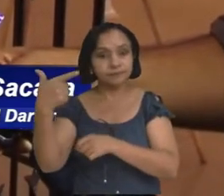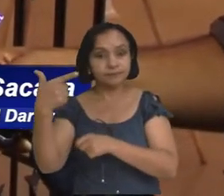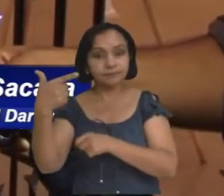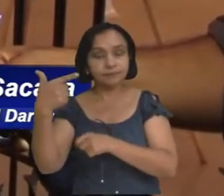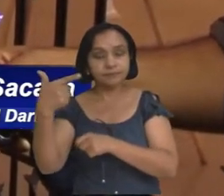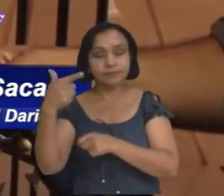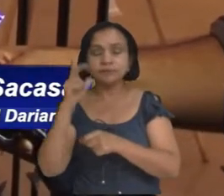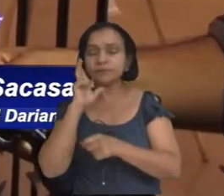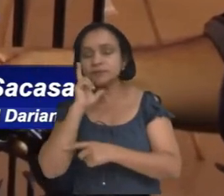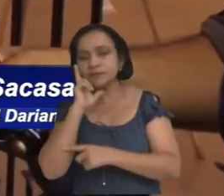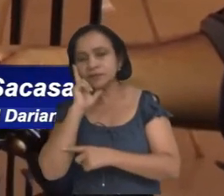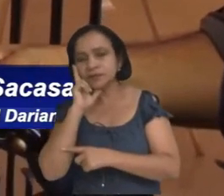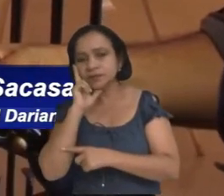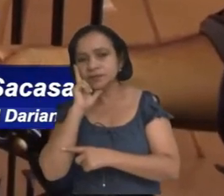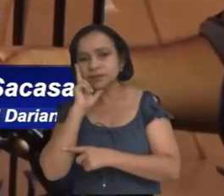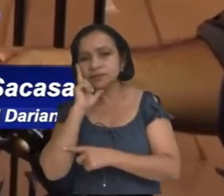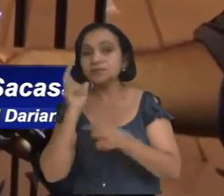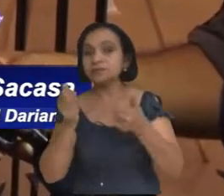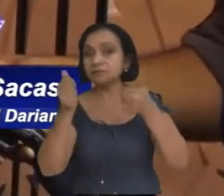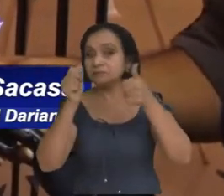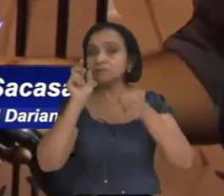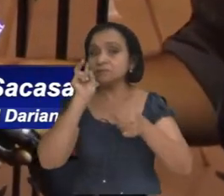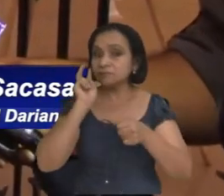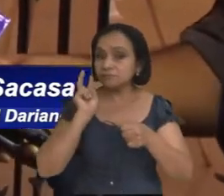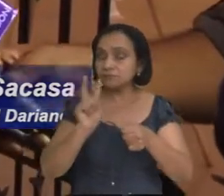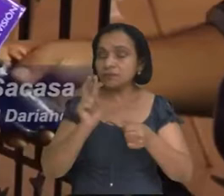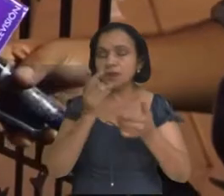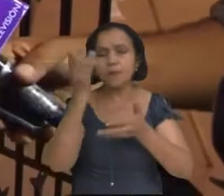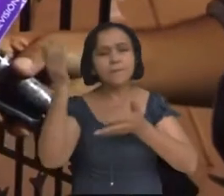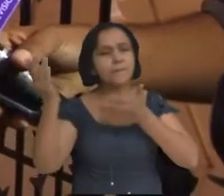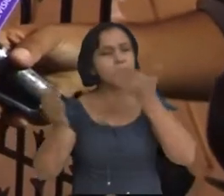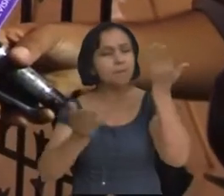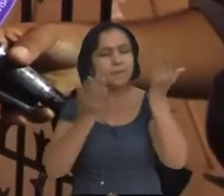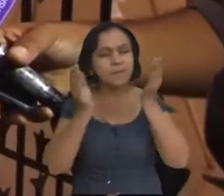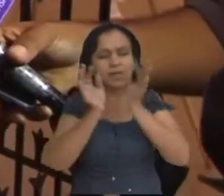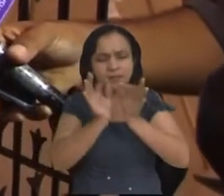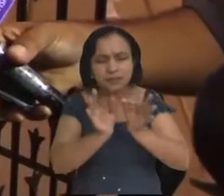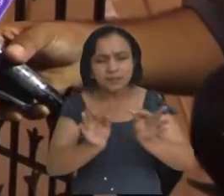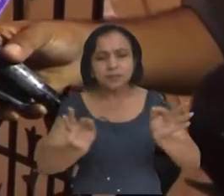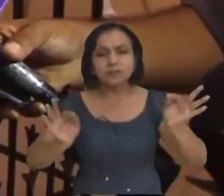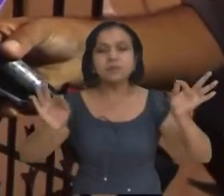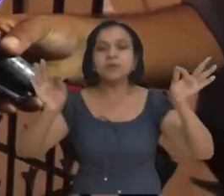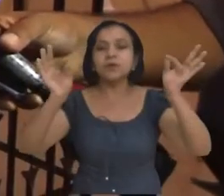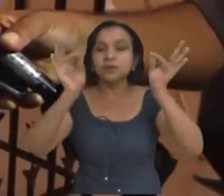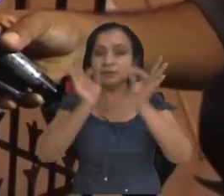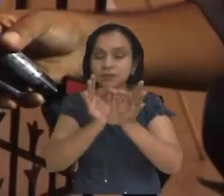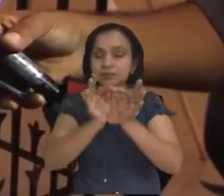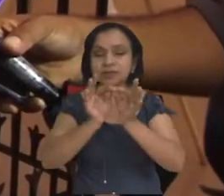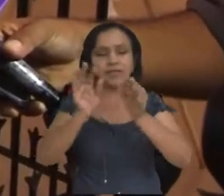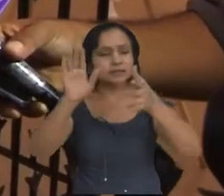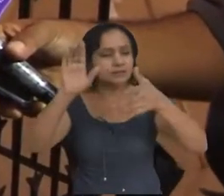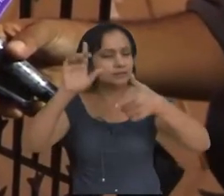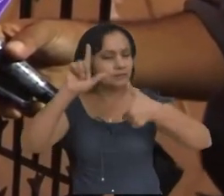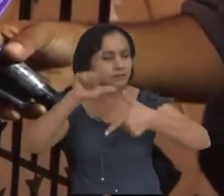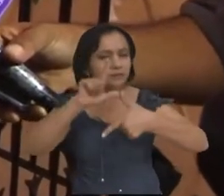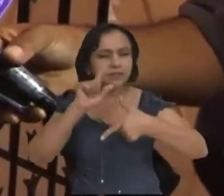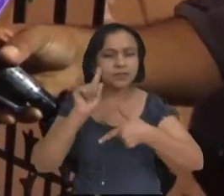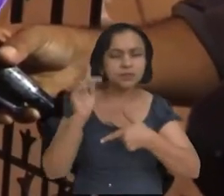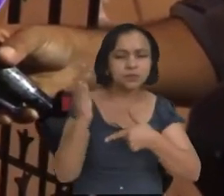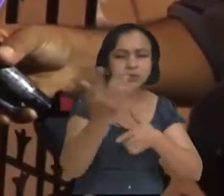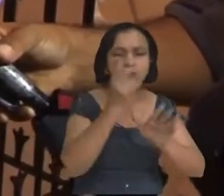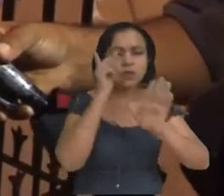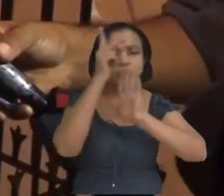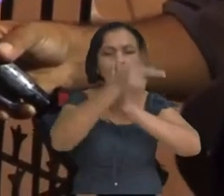1967, Darío ha probado que es el poeta principal del Hispanoamérica, de todo